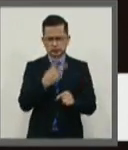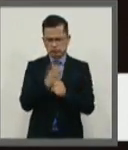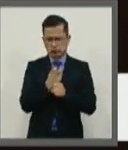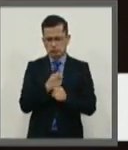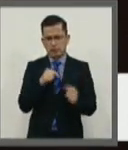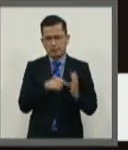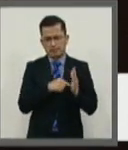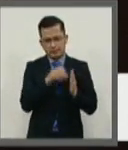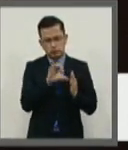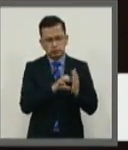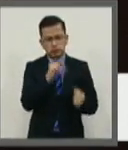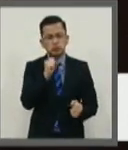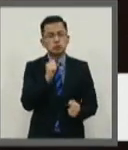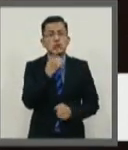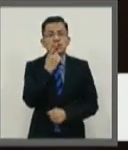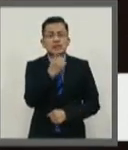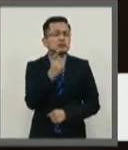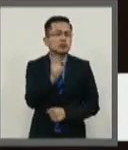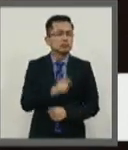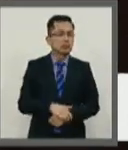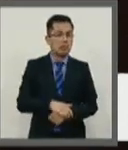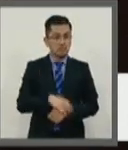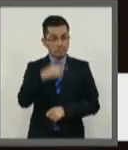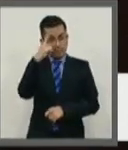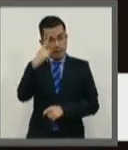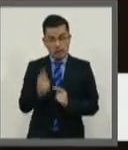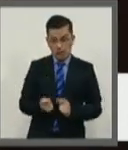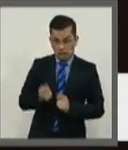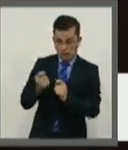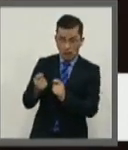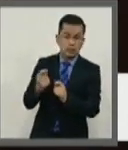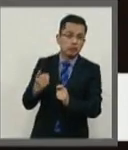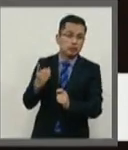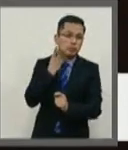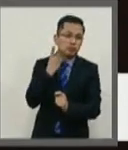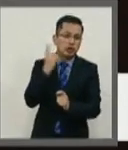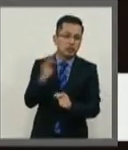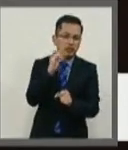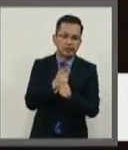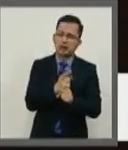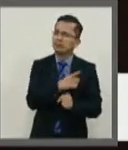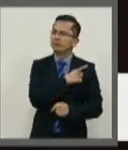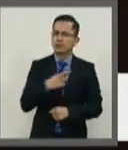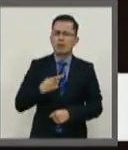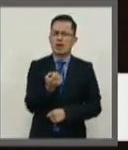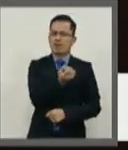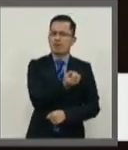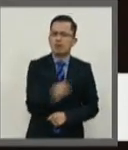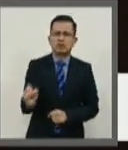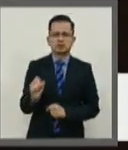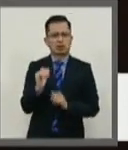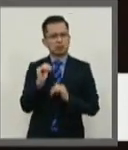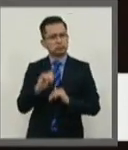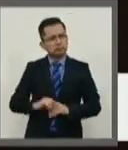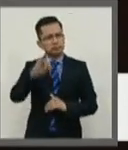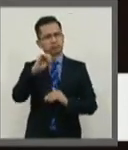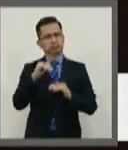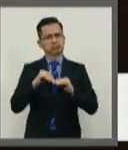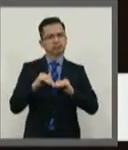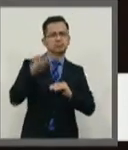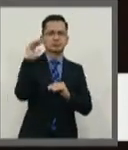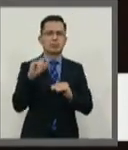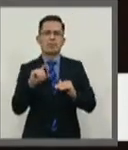ser diputado federal deben cumplirse los 21 años, con lo cual se limita la prerrogativa